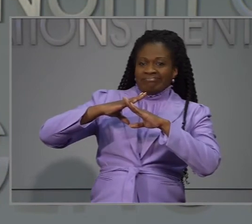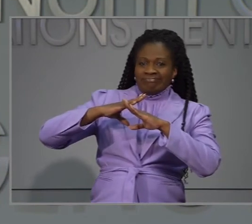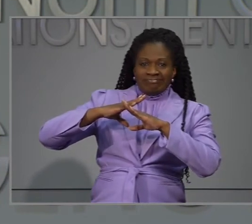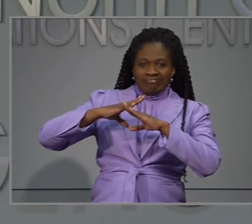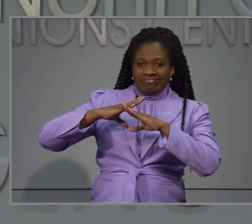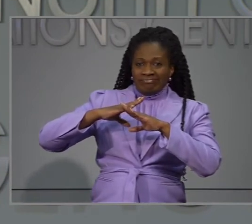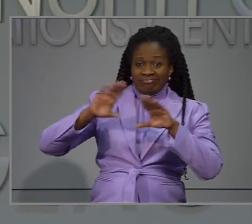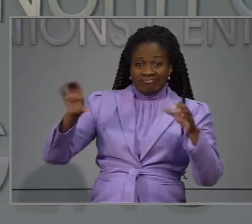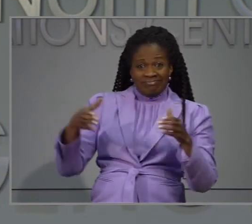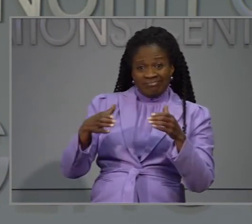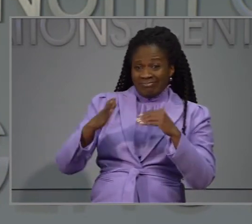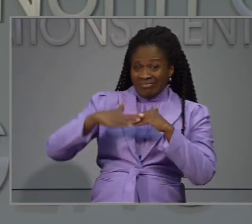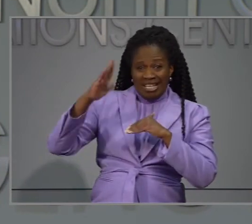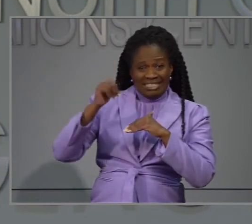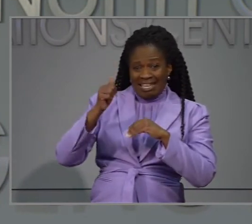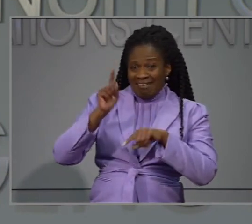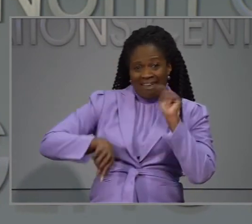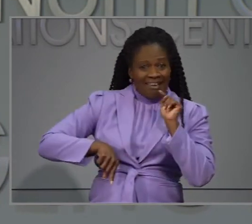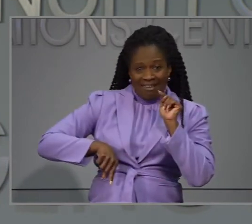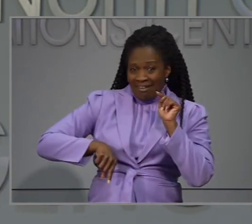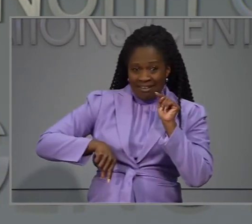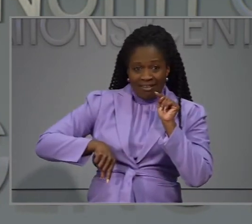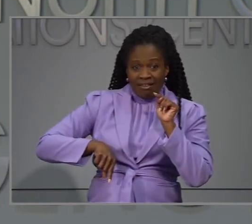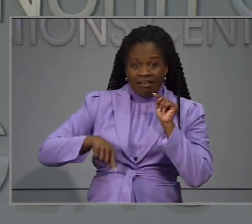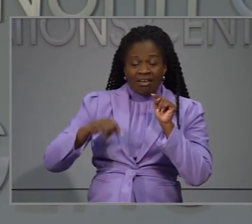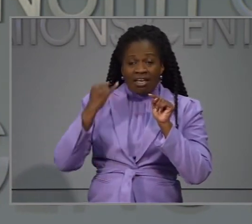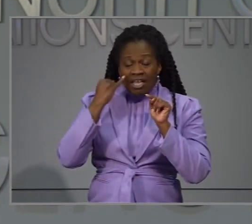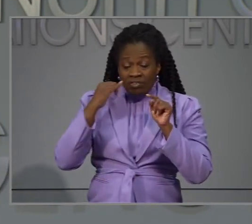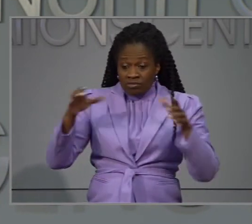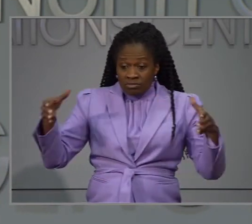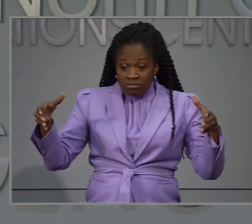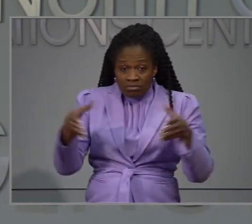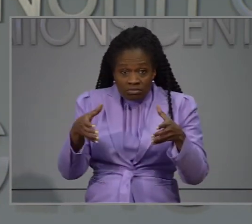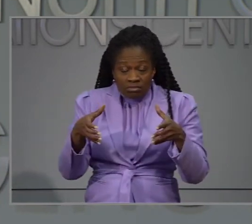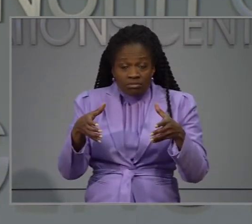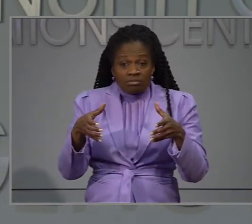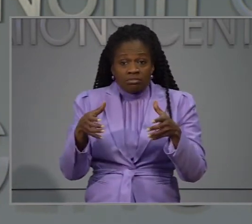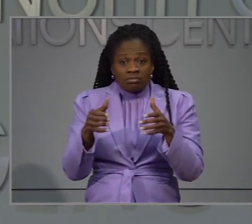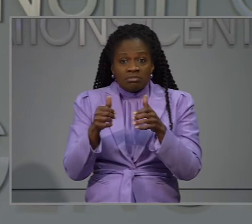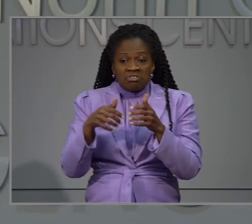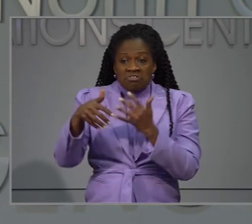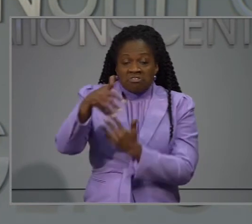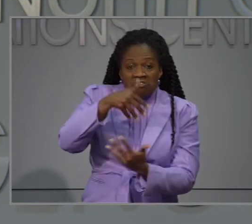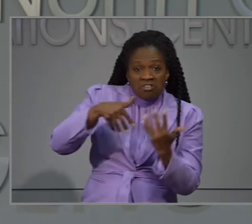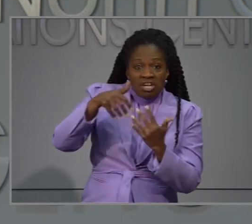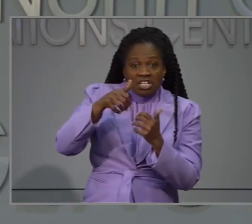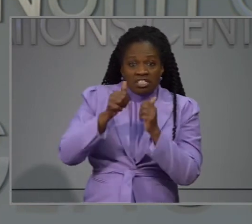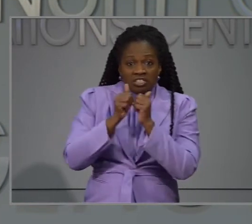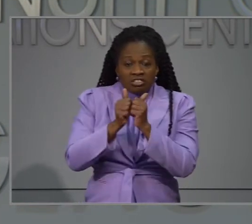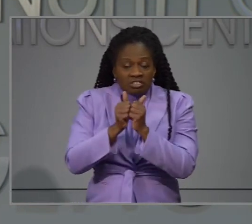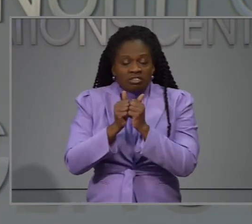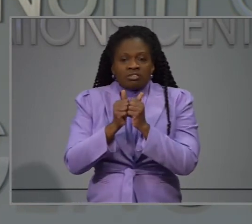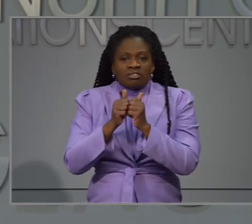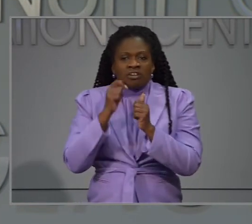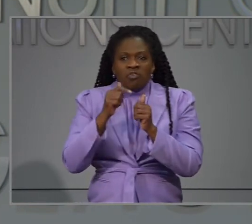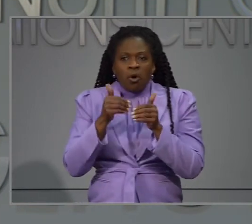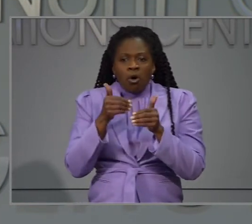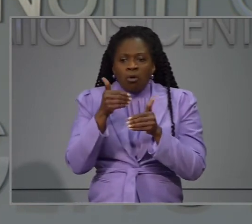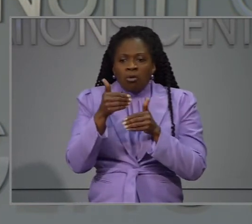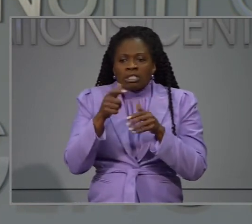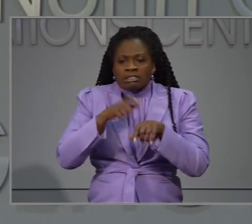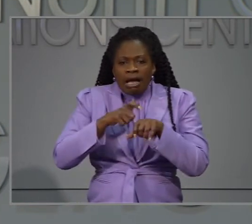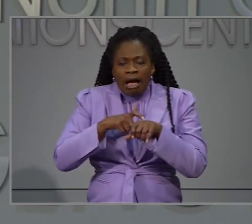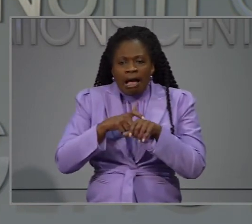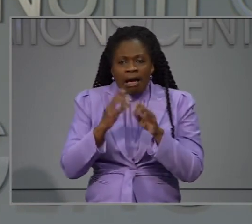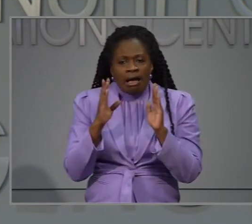prohíben reuniones de más de 10 personas cuando las personas se reúnen y están alrededor unos de otros